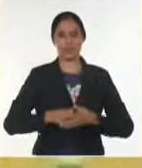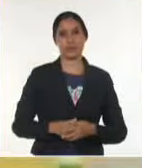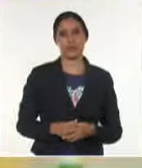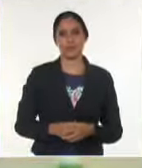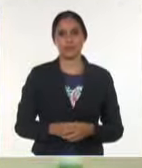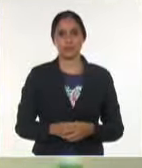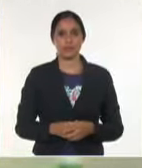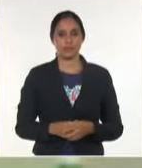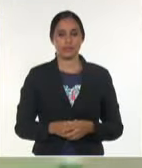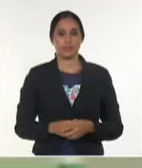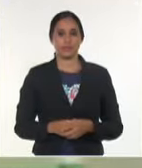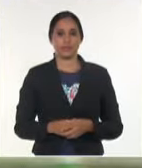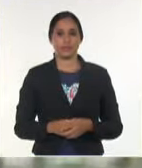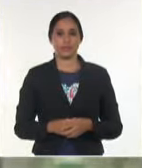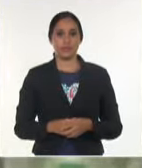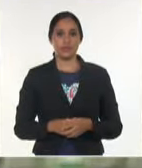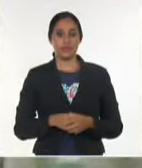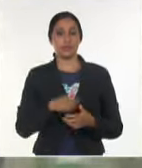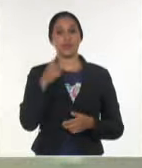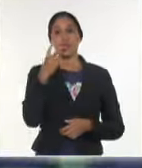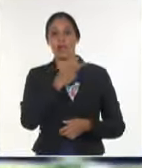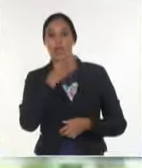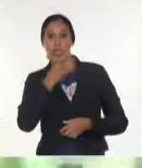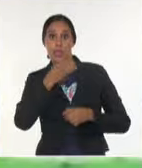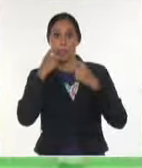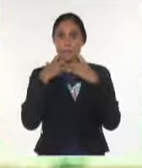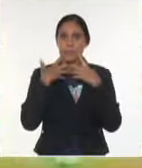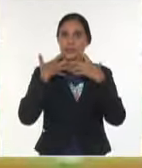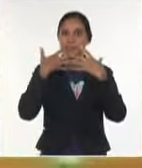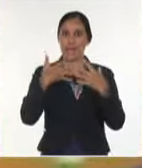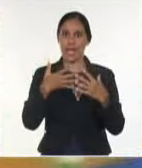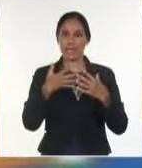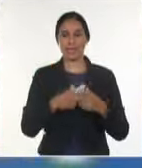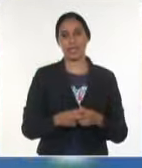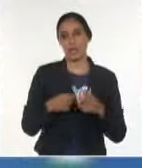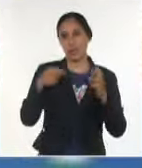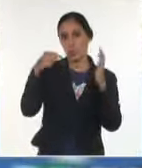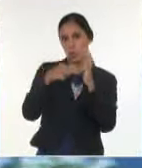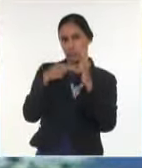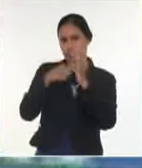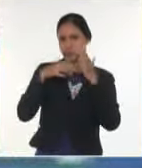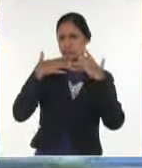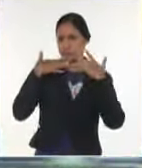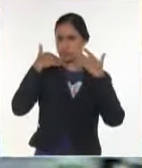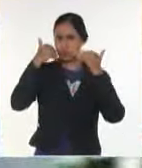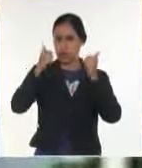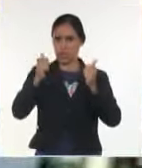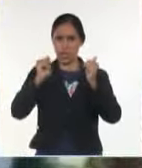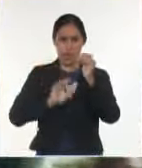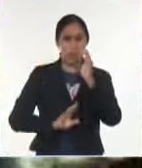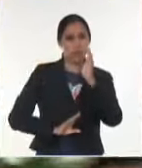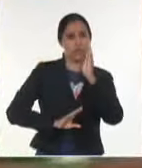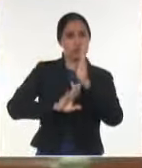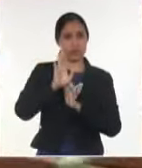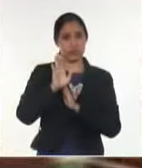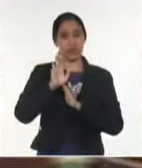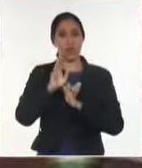dos tentativas sobre 2.45. Recuerden, el récord del mundo lo tiene el propio atleta